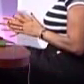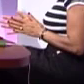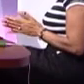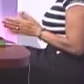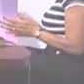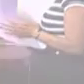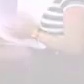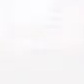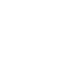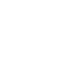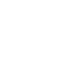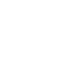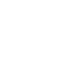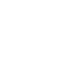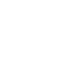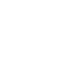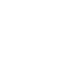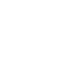i